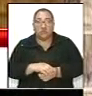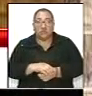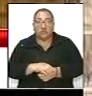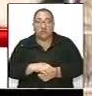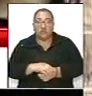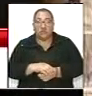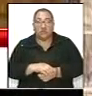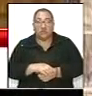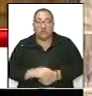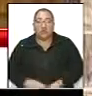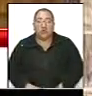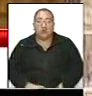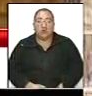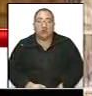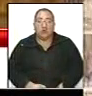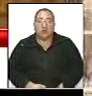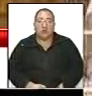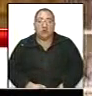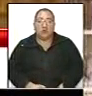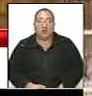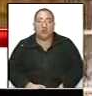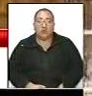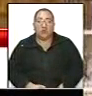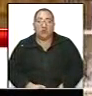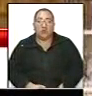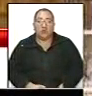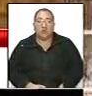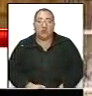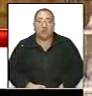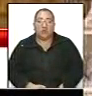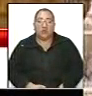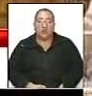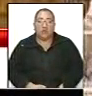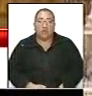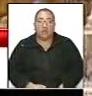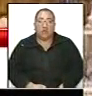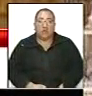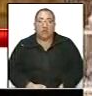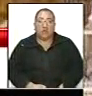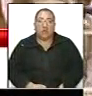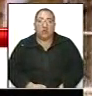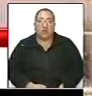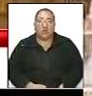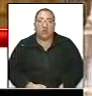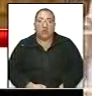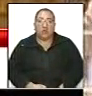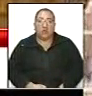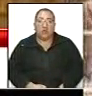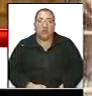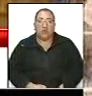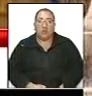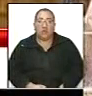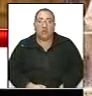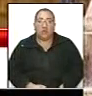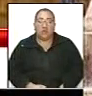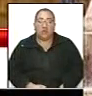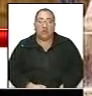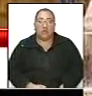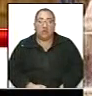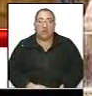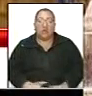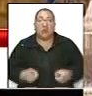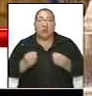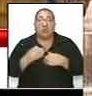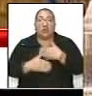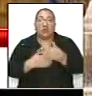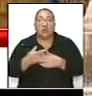sistema universitario peruano, tanto en los insumos como en la infraestructura, por ejemplo, pero también como los procesos y los